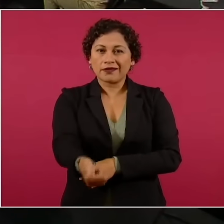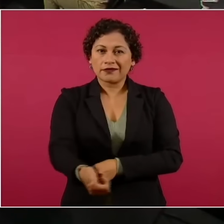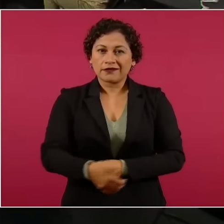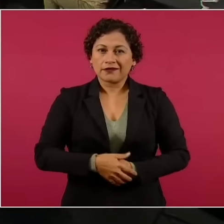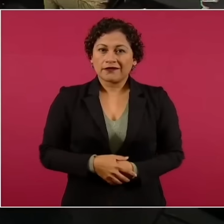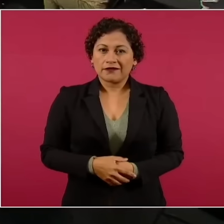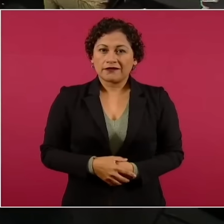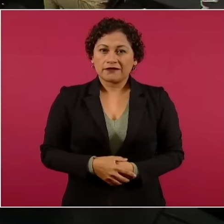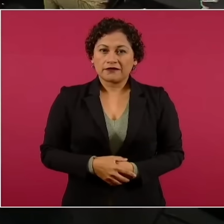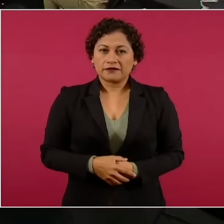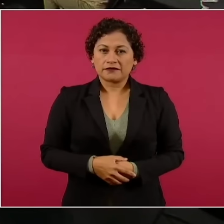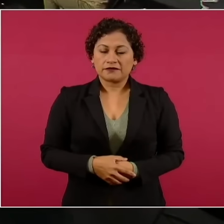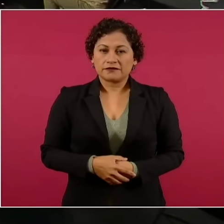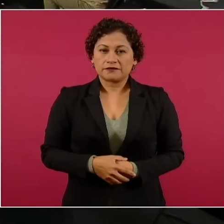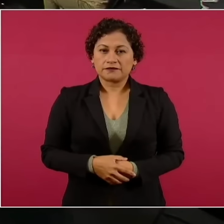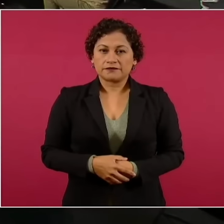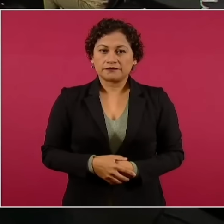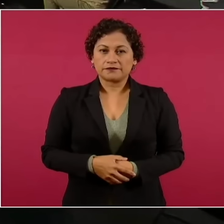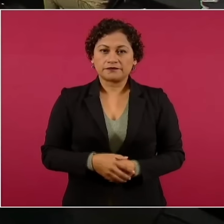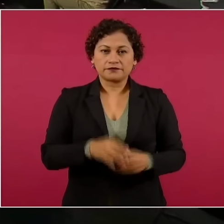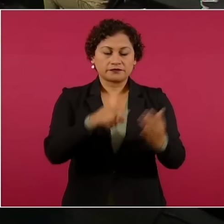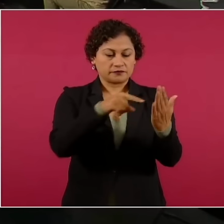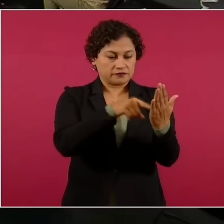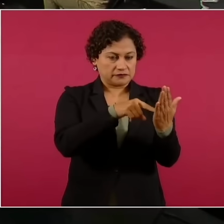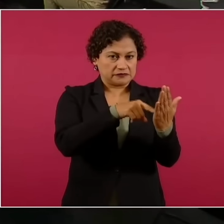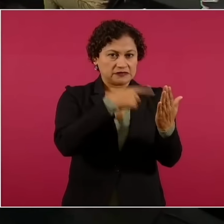Es la agencia no sé qué,